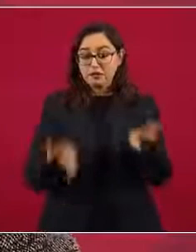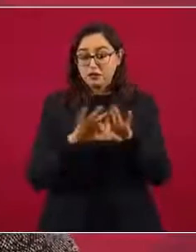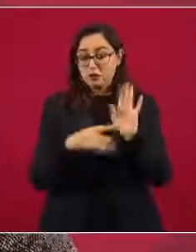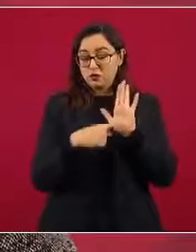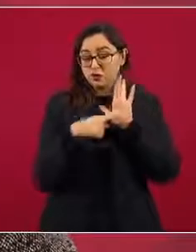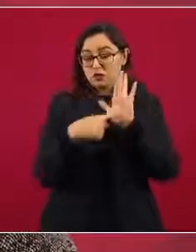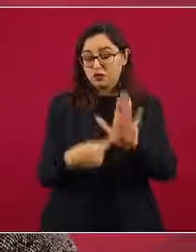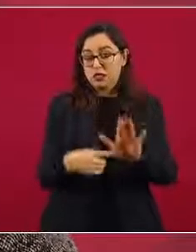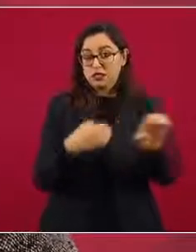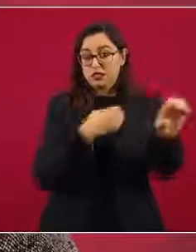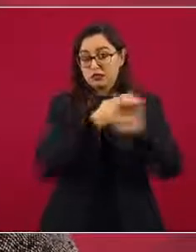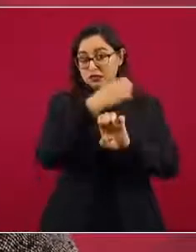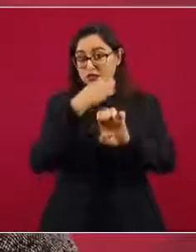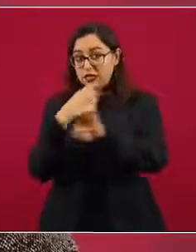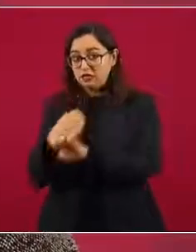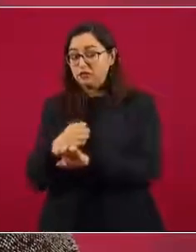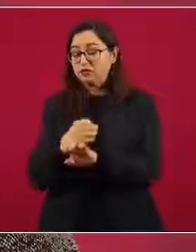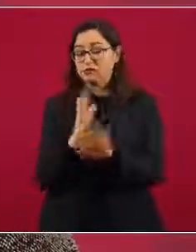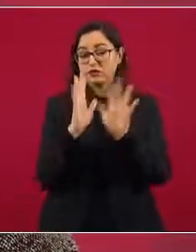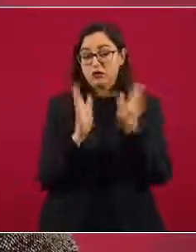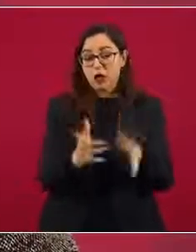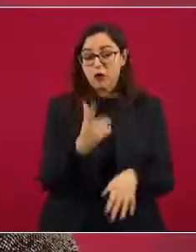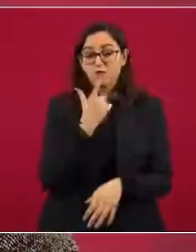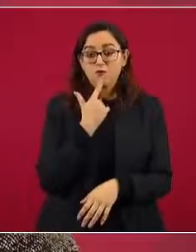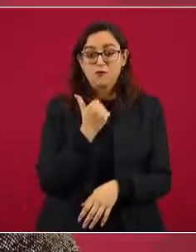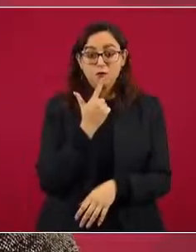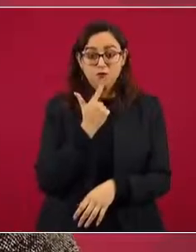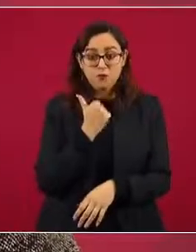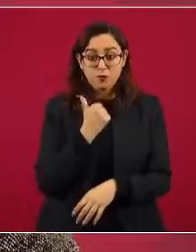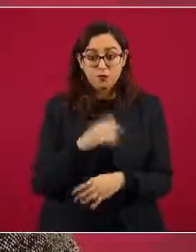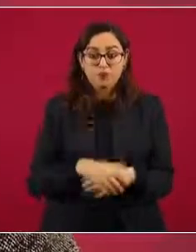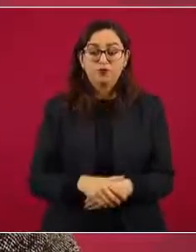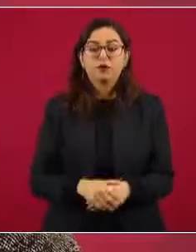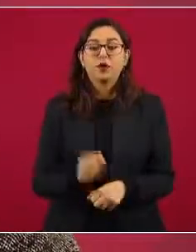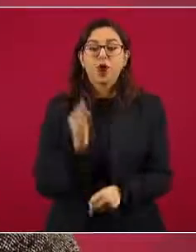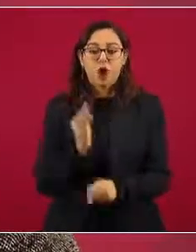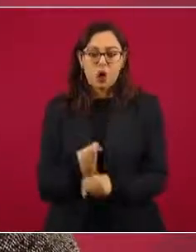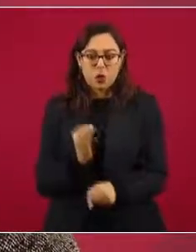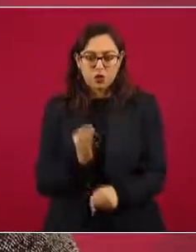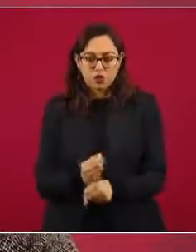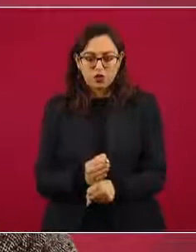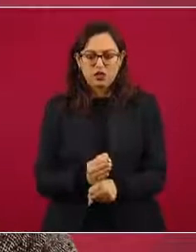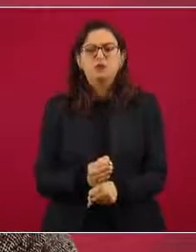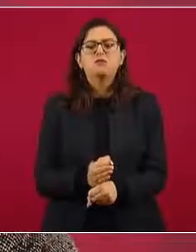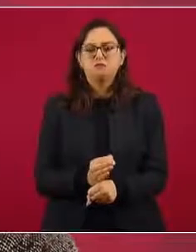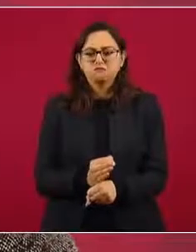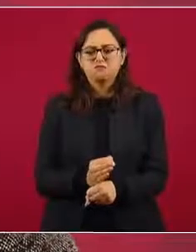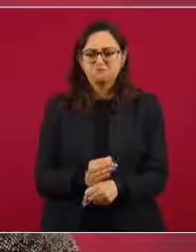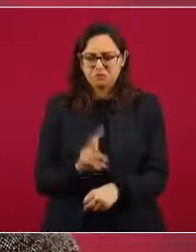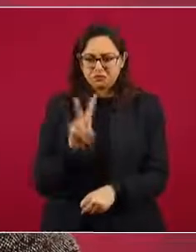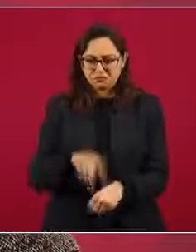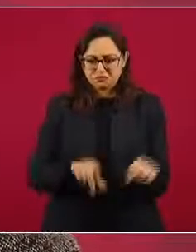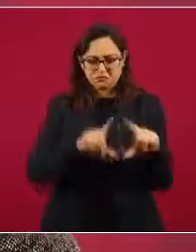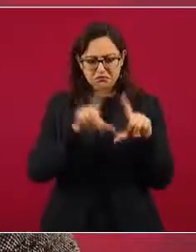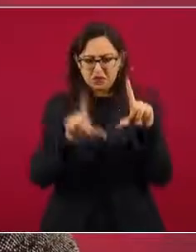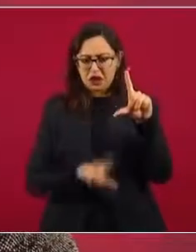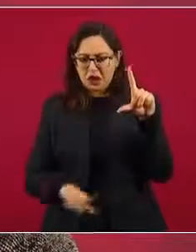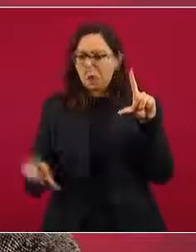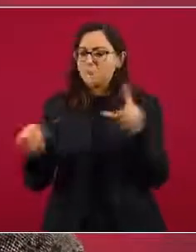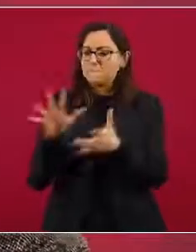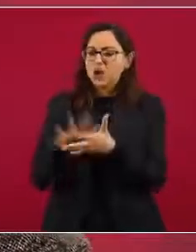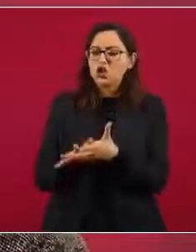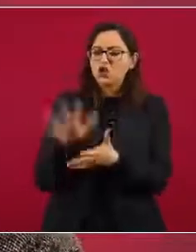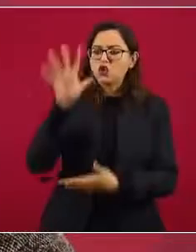general les puedo decir que se mantiene la tendencia de reducción en el país. Y como se